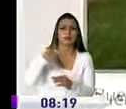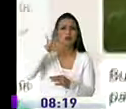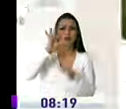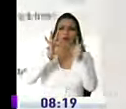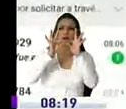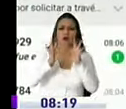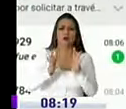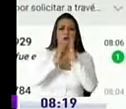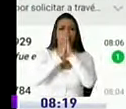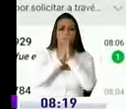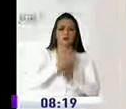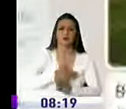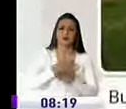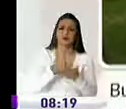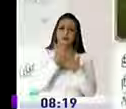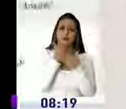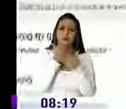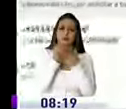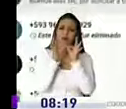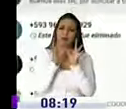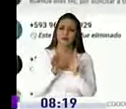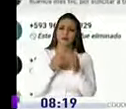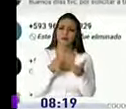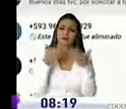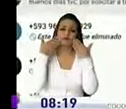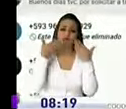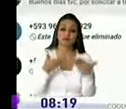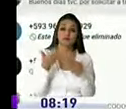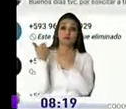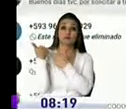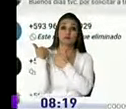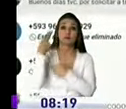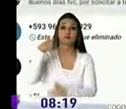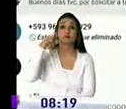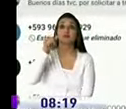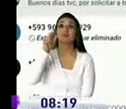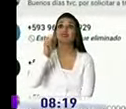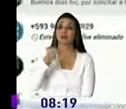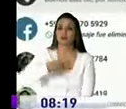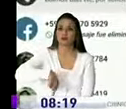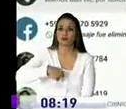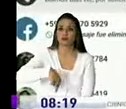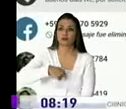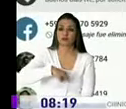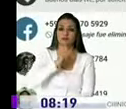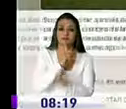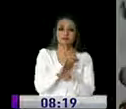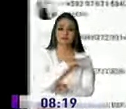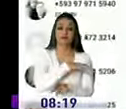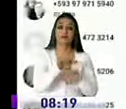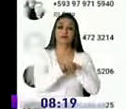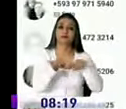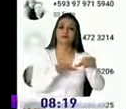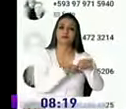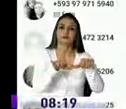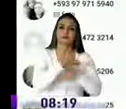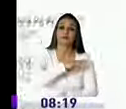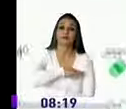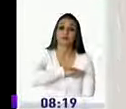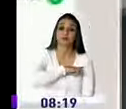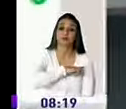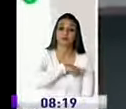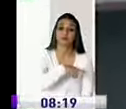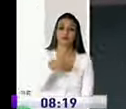sean malitos. Arreglemos, ayudemos. ¿A quién corresponde las ñan? ¿Quitumbe? Quitumbe, ¿no? O sea, al zonal, ministro del